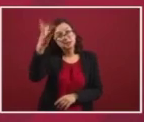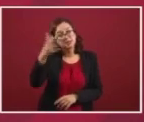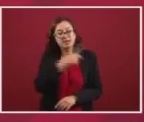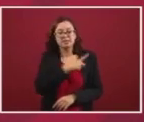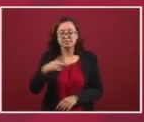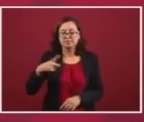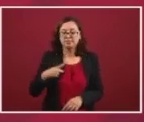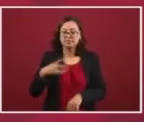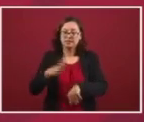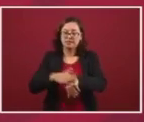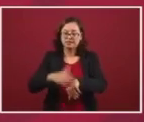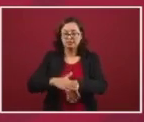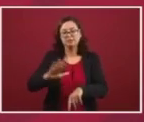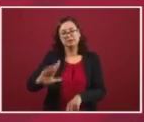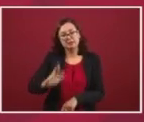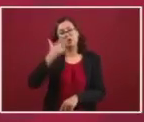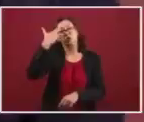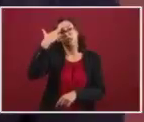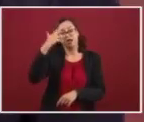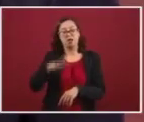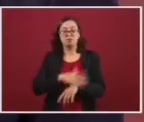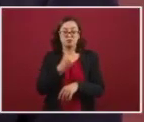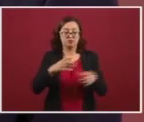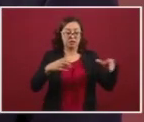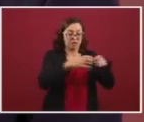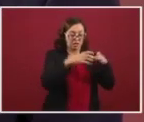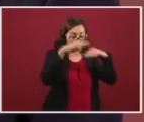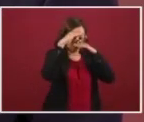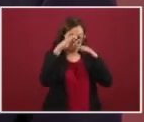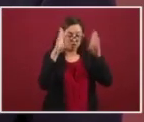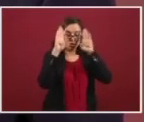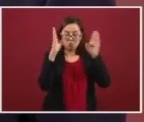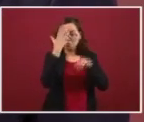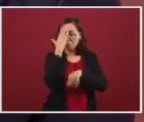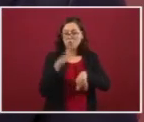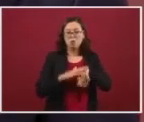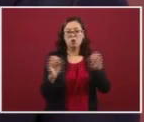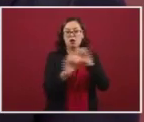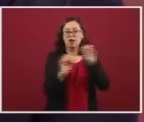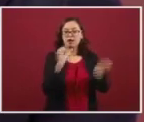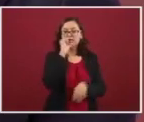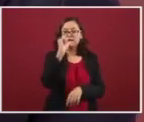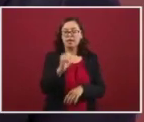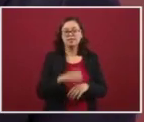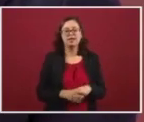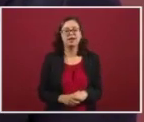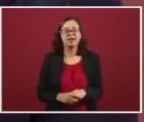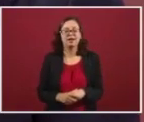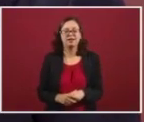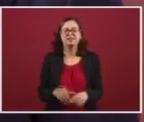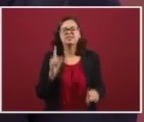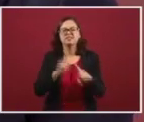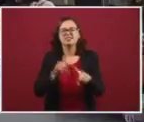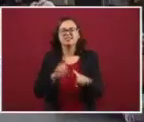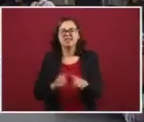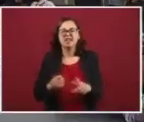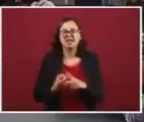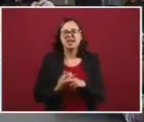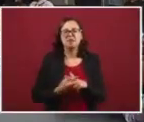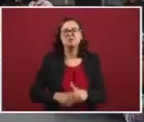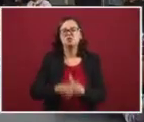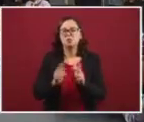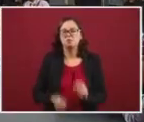por la amnesia conservadora. ¿Quiénes fueron los que empezaron con lo de la reelección?